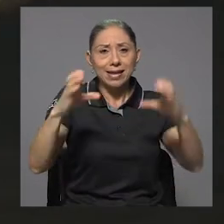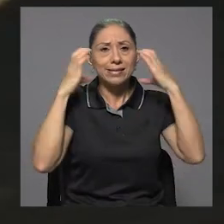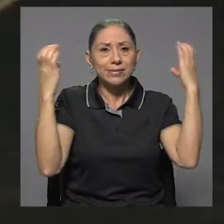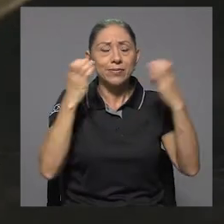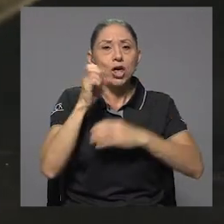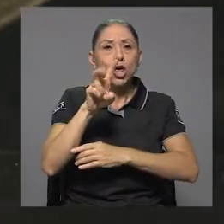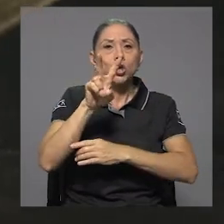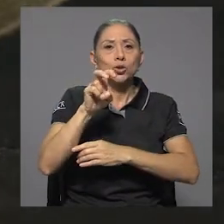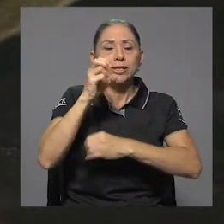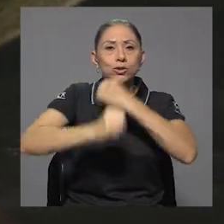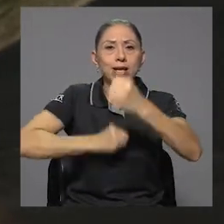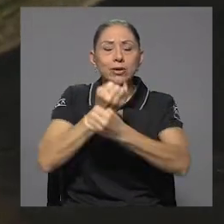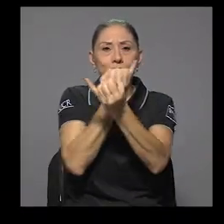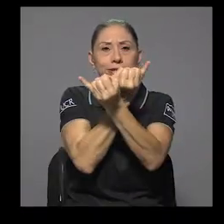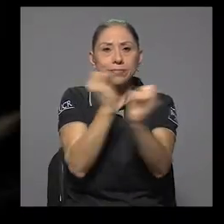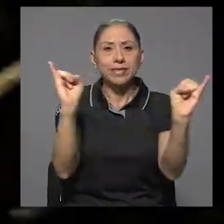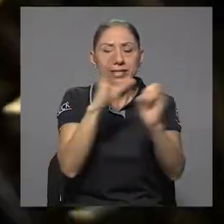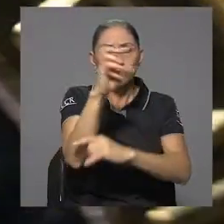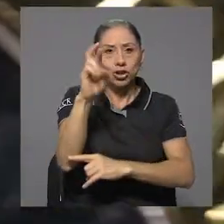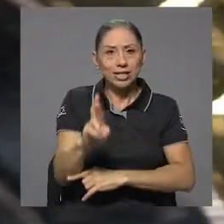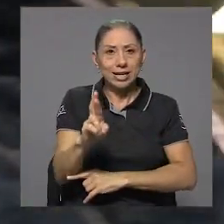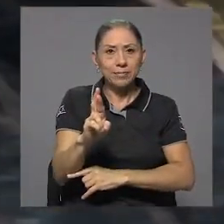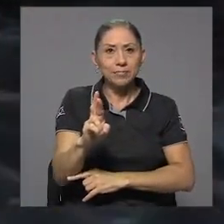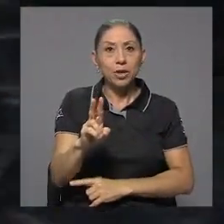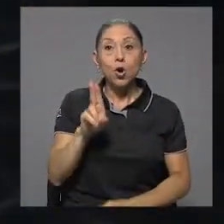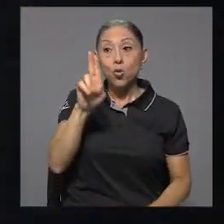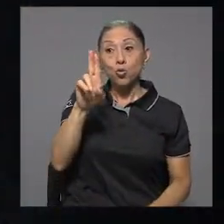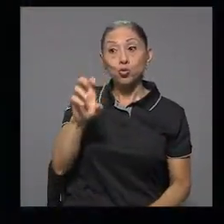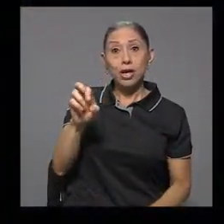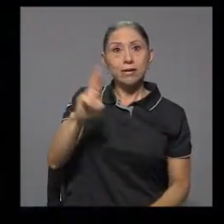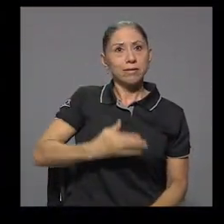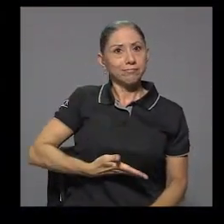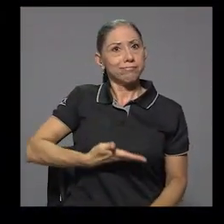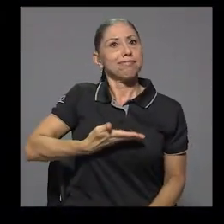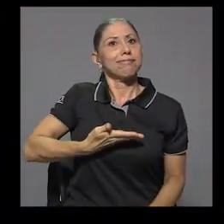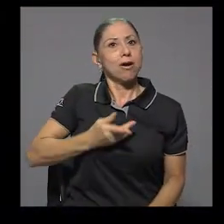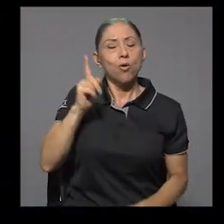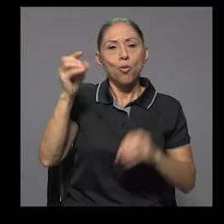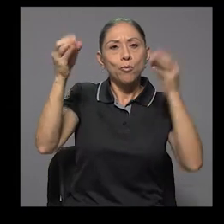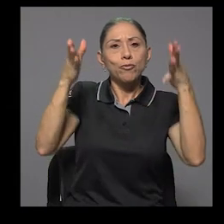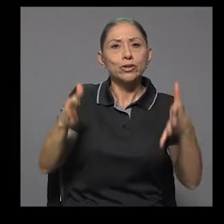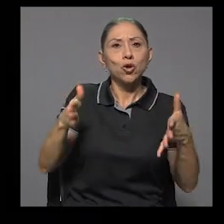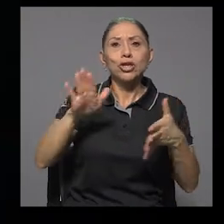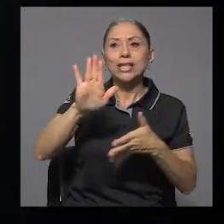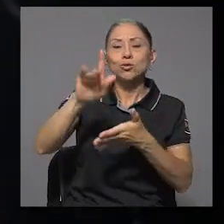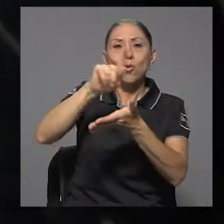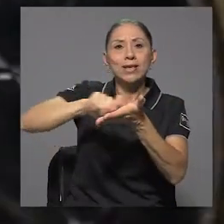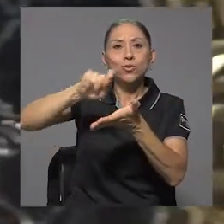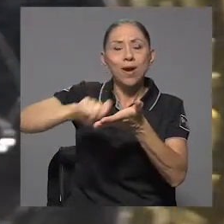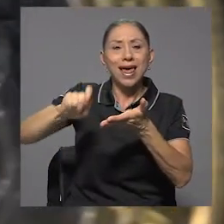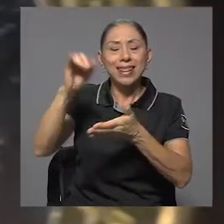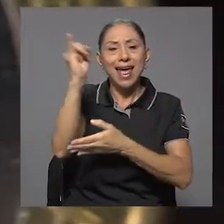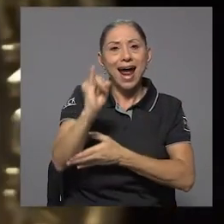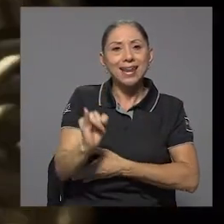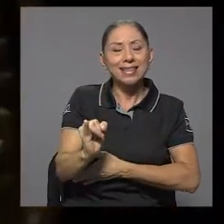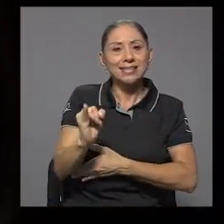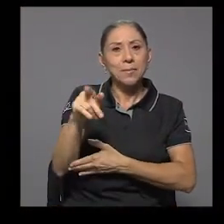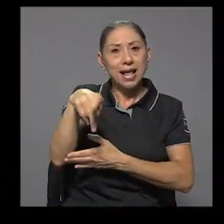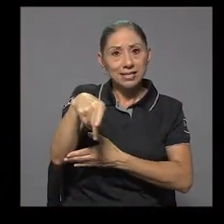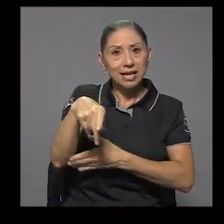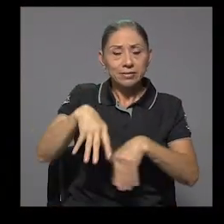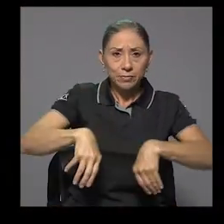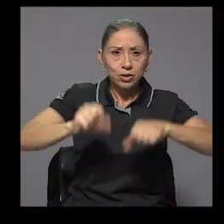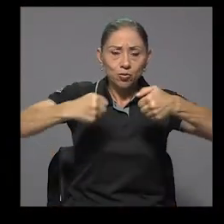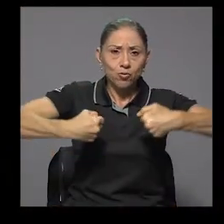Independencia de Costa Rica. Para orgullo de la UCR, fue un profesor de su Escuela de Artes Plásticas quien asumió el reto y la